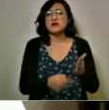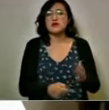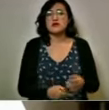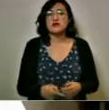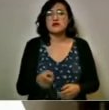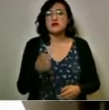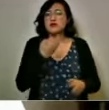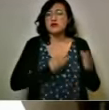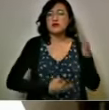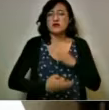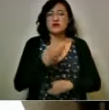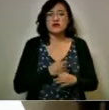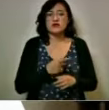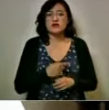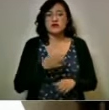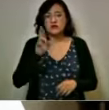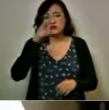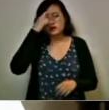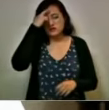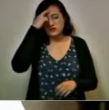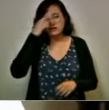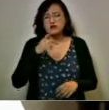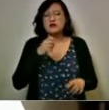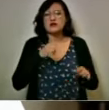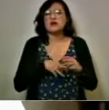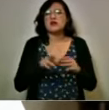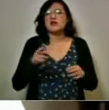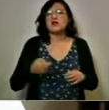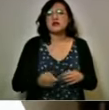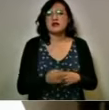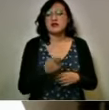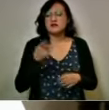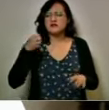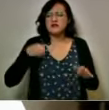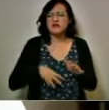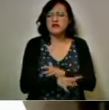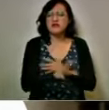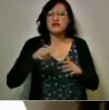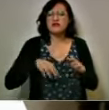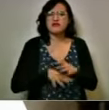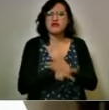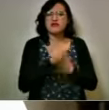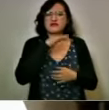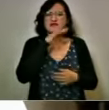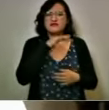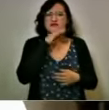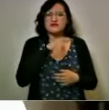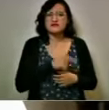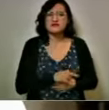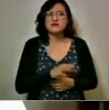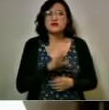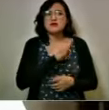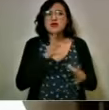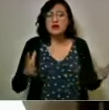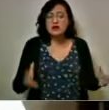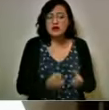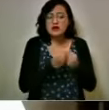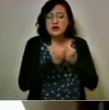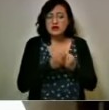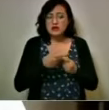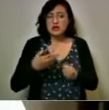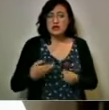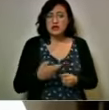de todas las fuentes contaminantes del río Atoyac. No puedes tú hablar de rescatar al río